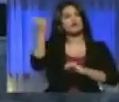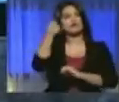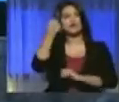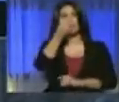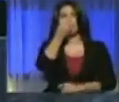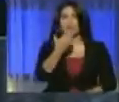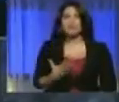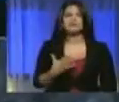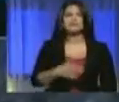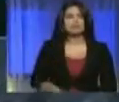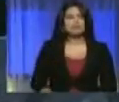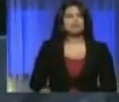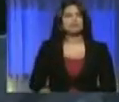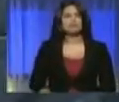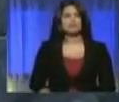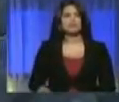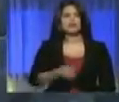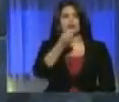Extraordinaria